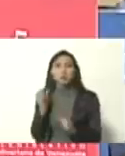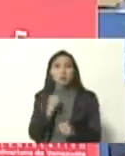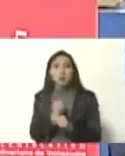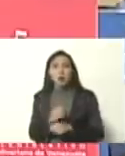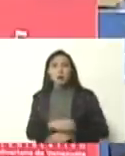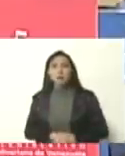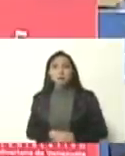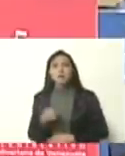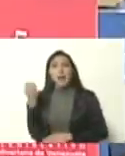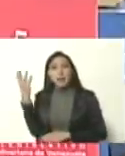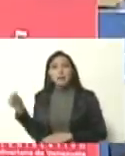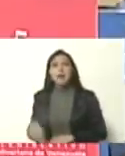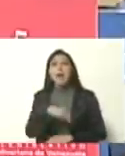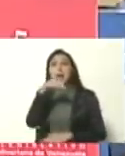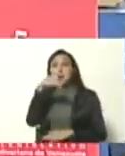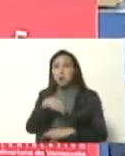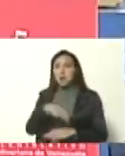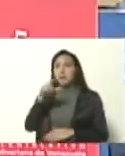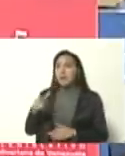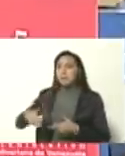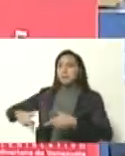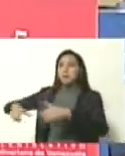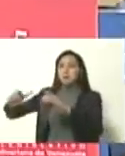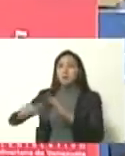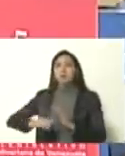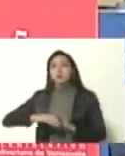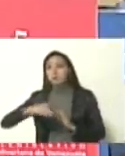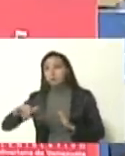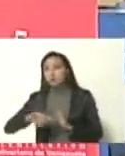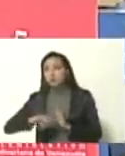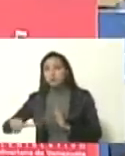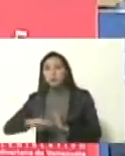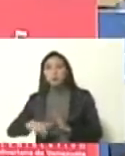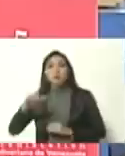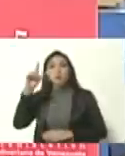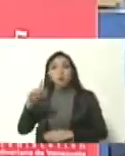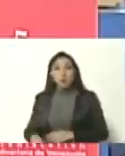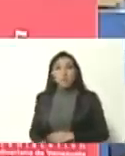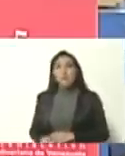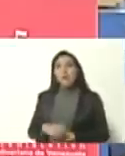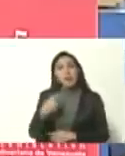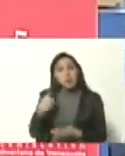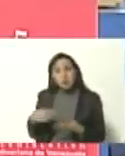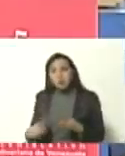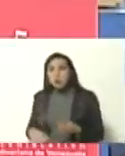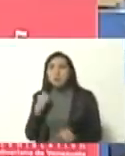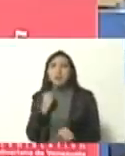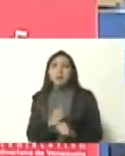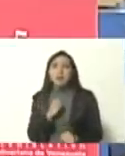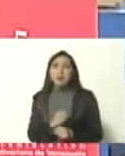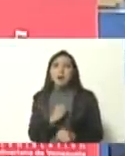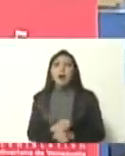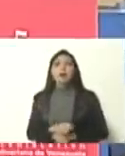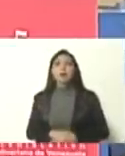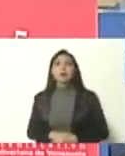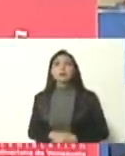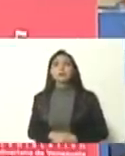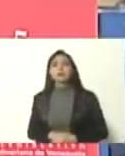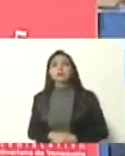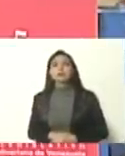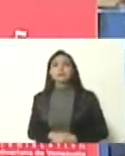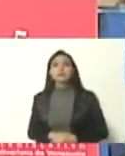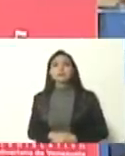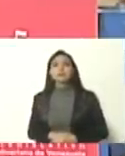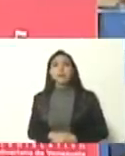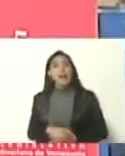la Asamblea Nacional que estaban en el edificio administrativo, jueces, fiscales, abogados que también estaban en los tribunales en